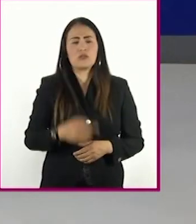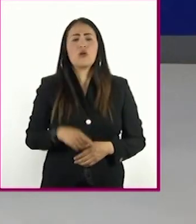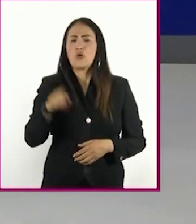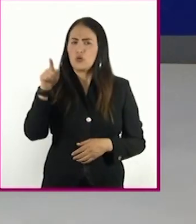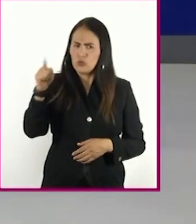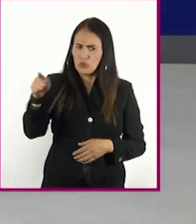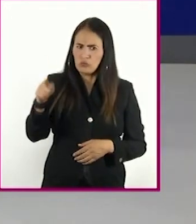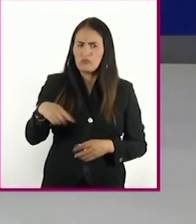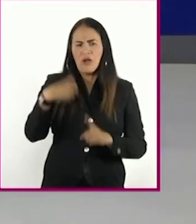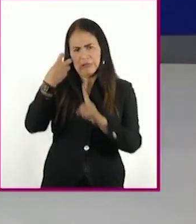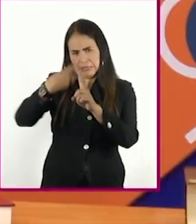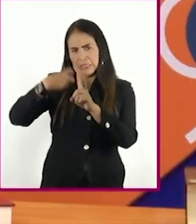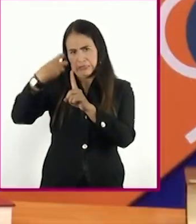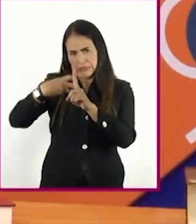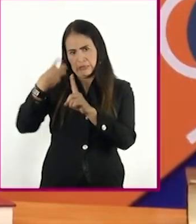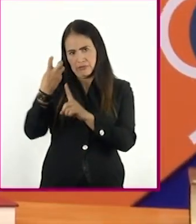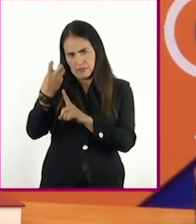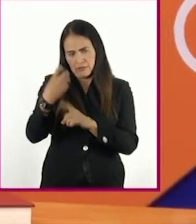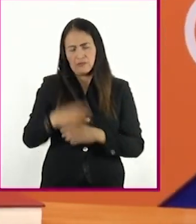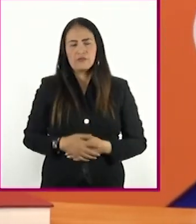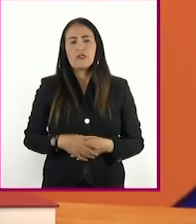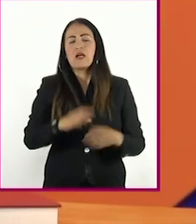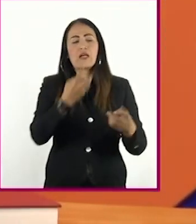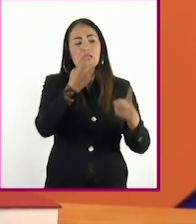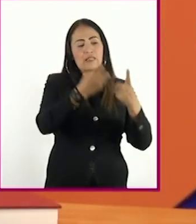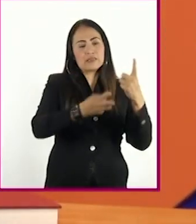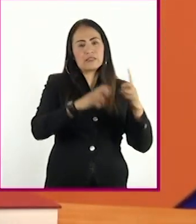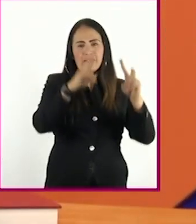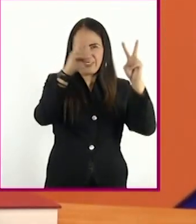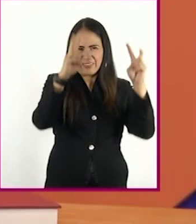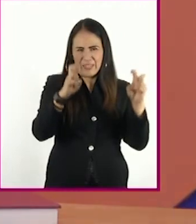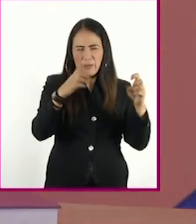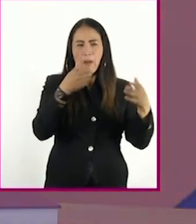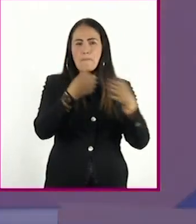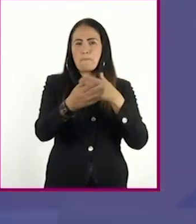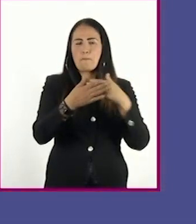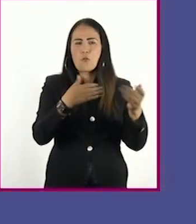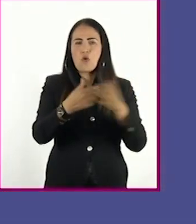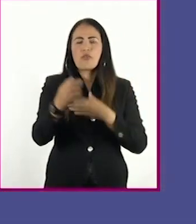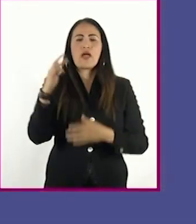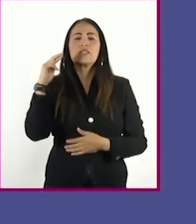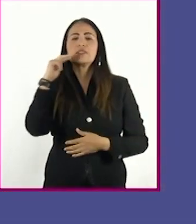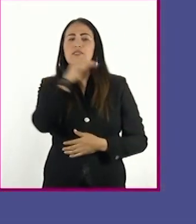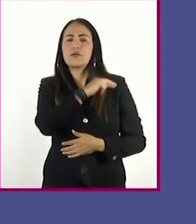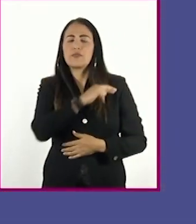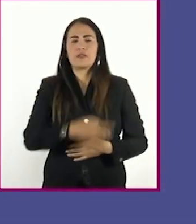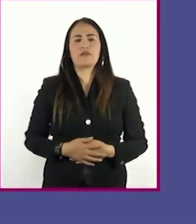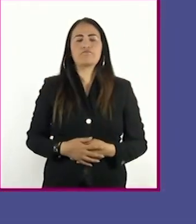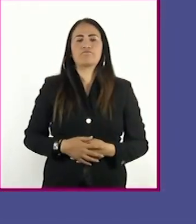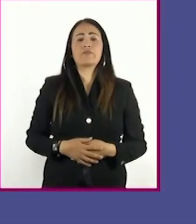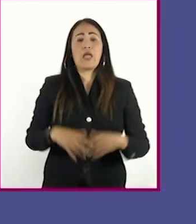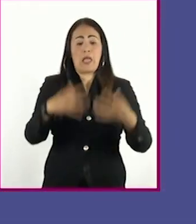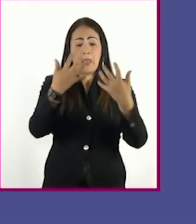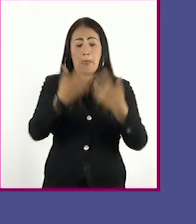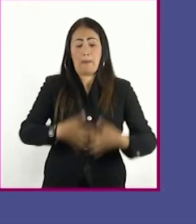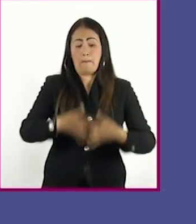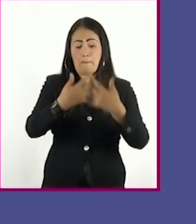es una crítica. Moda rápida, la industria que